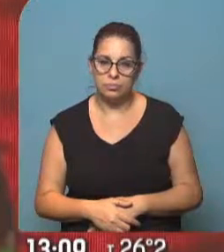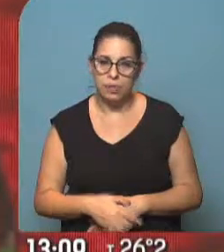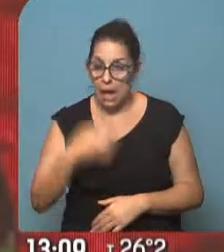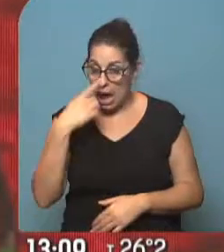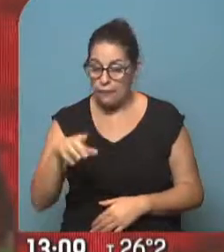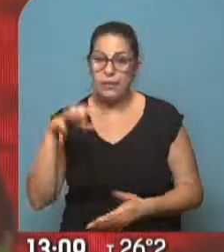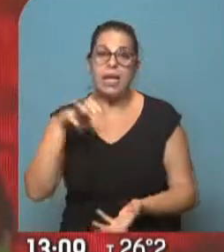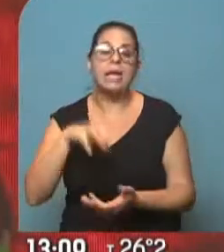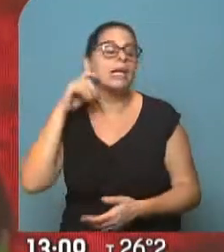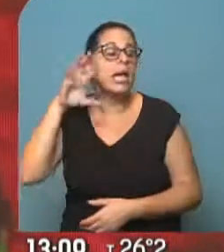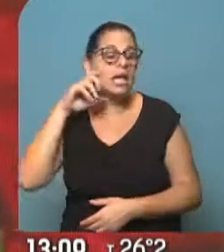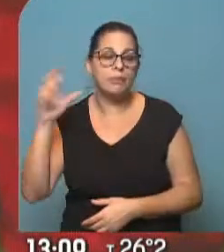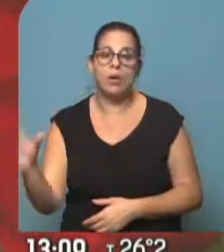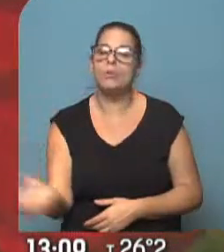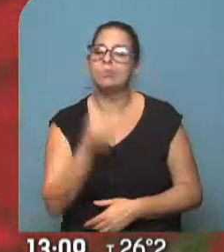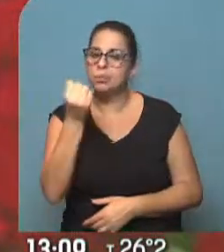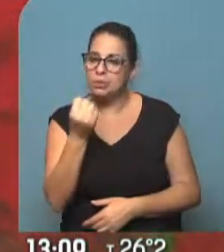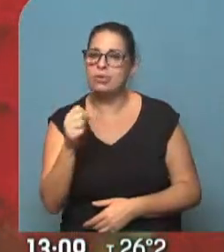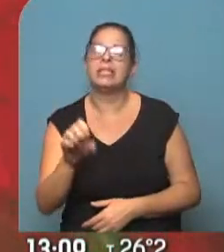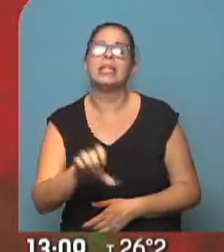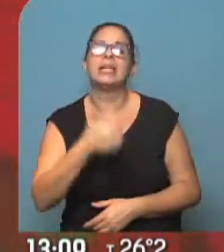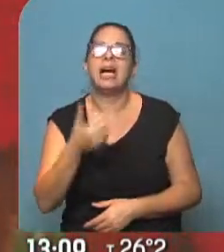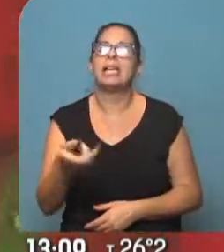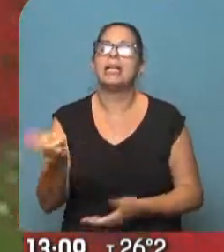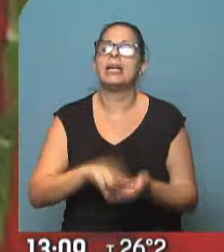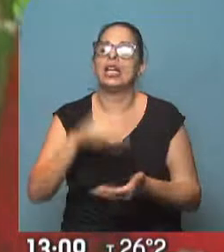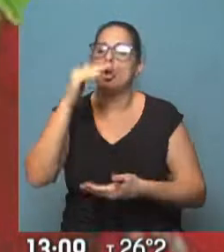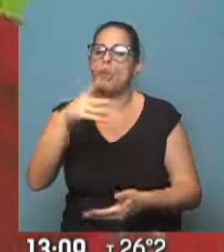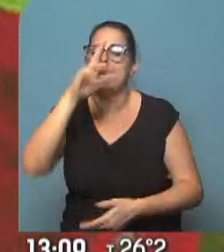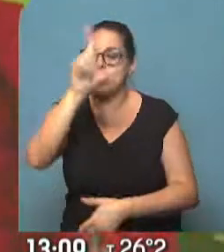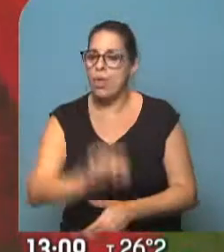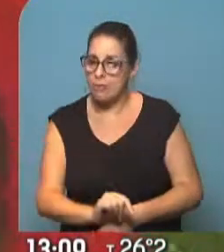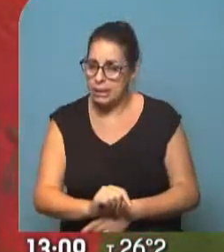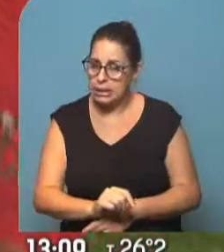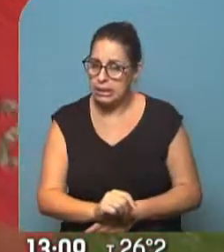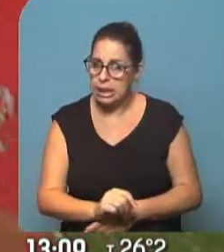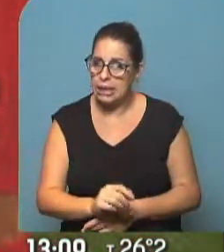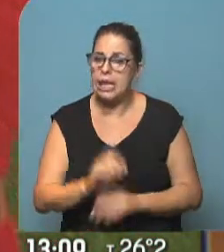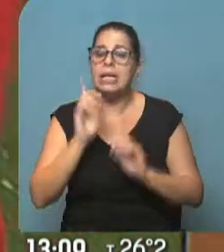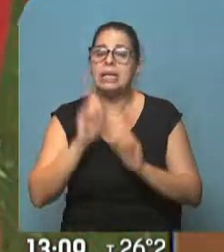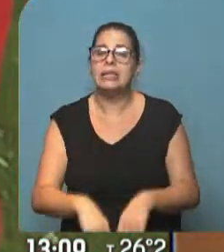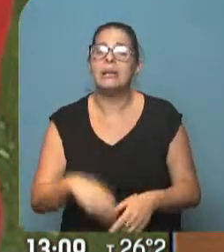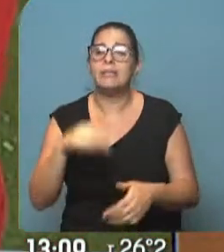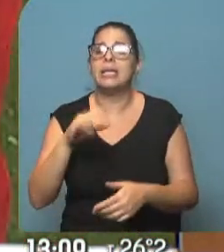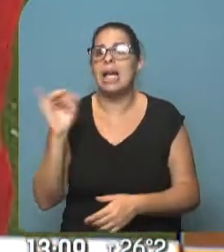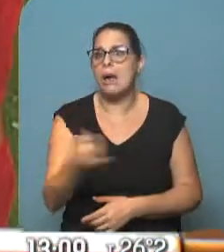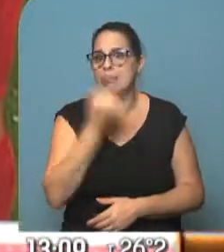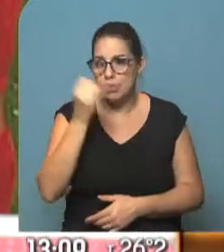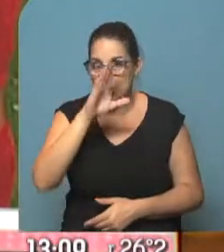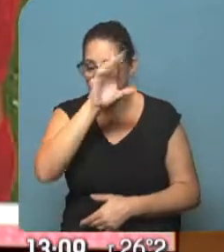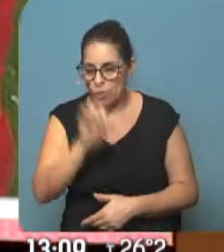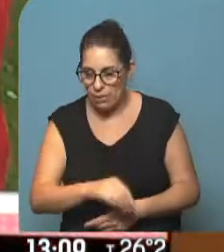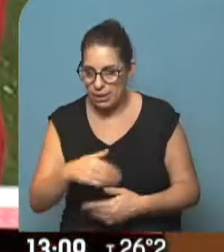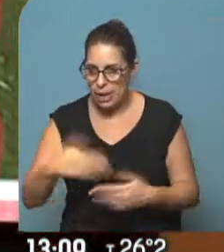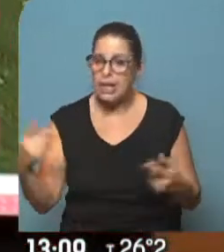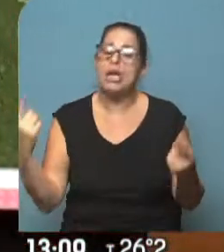Finalmente Gremio se quedó con la Recopa Sudamericana que reúne al campeón de la Sudamericana justamente frente al de